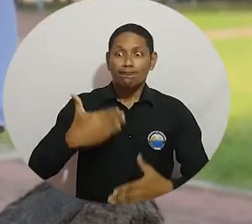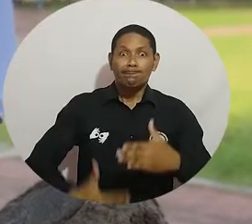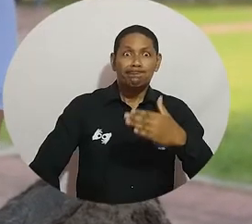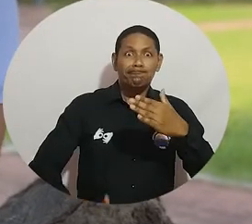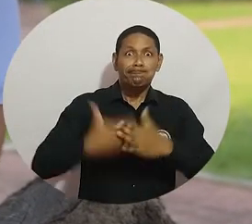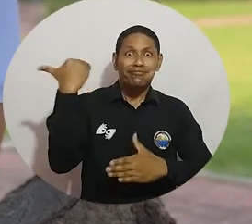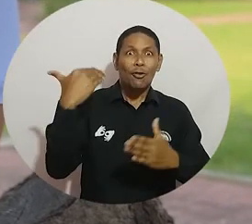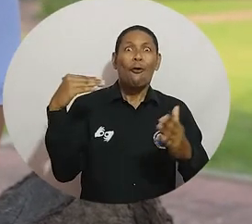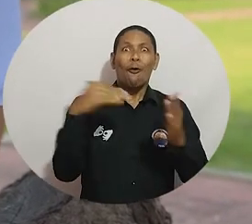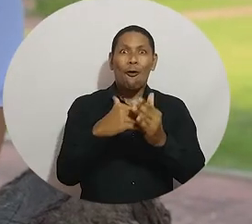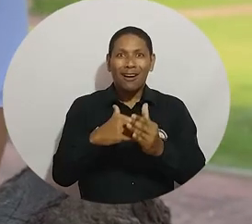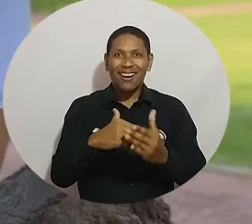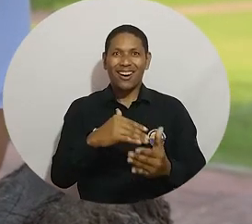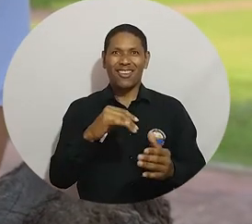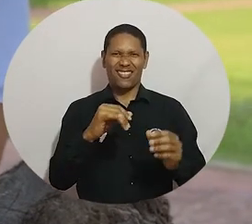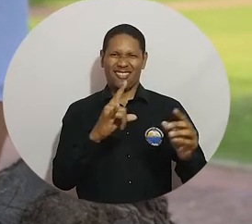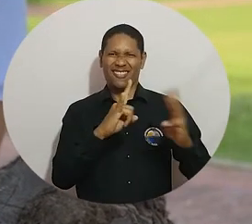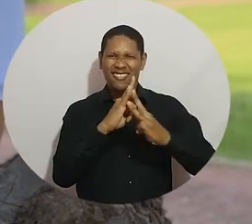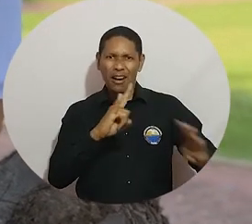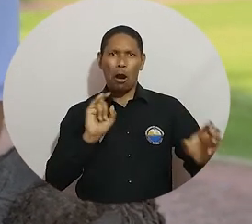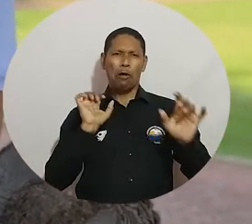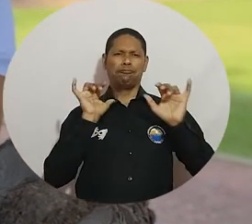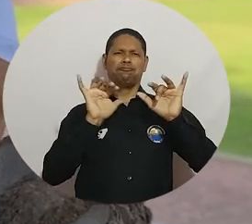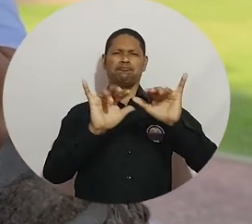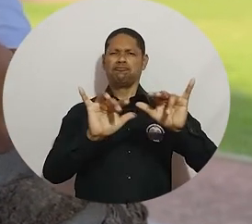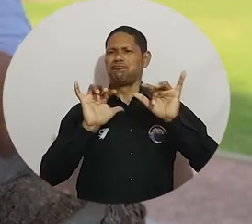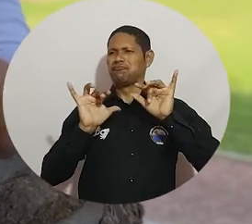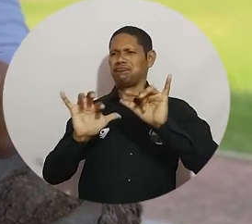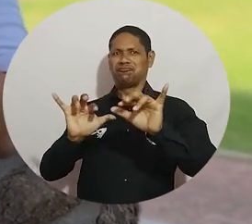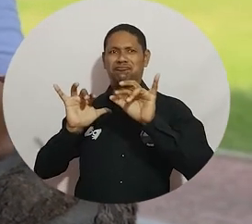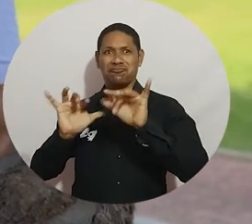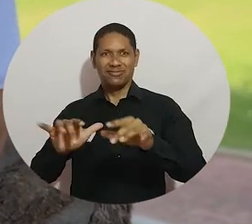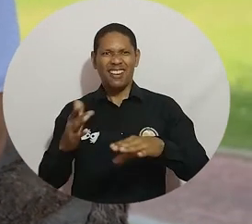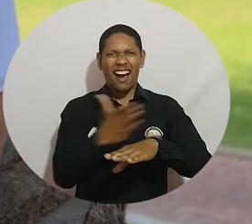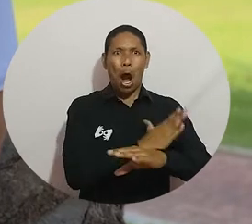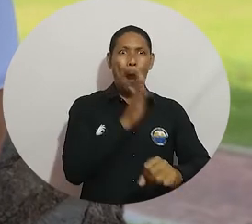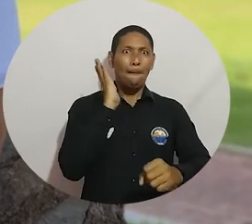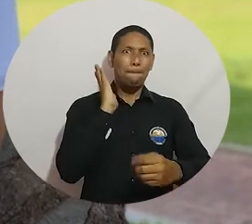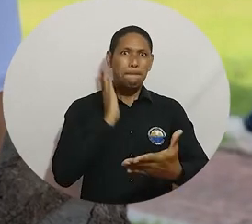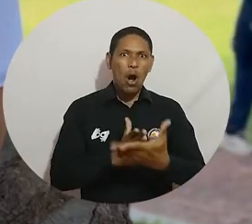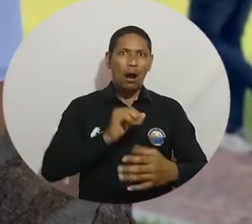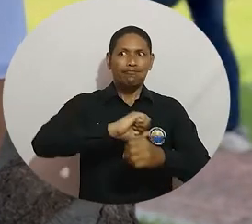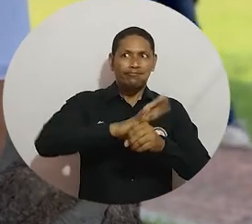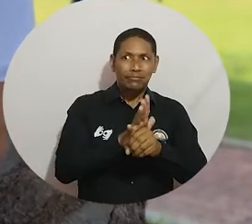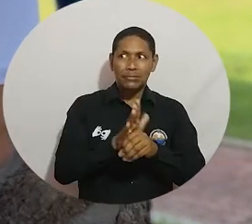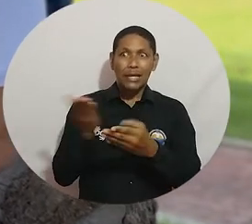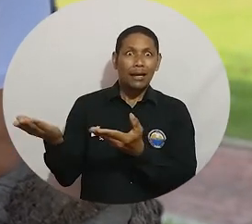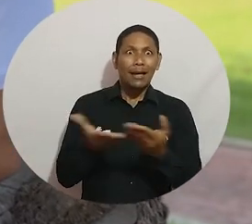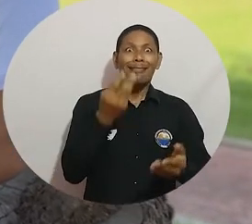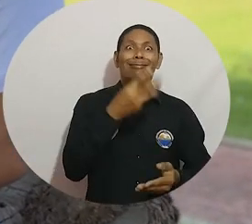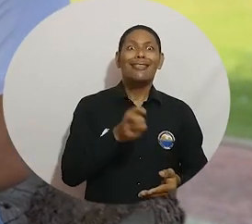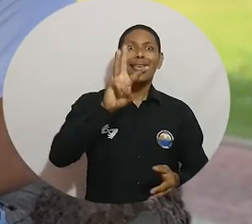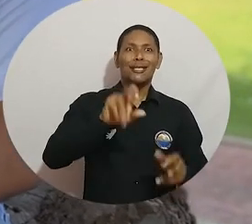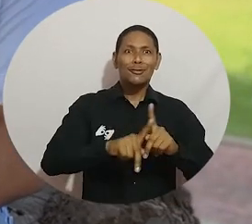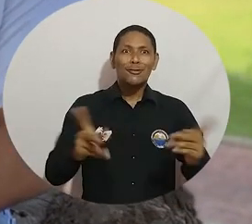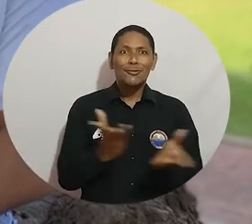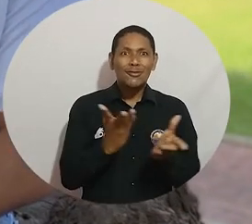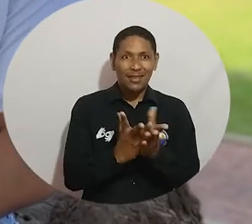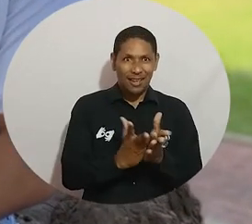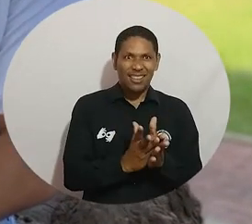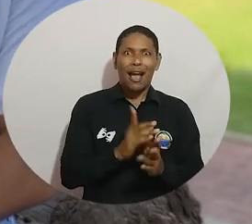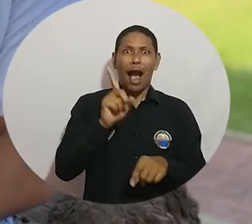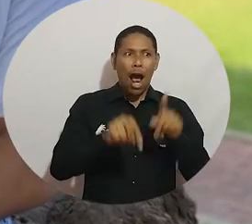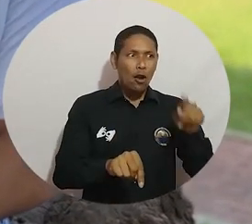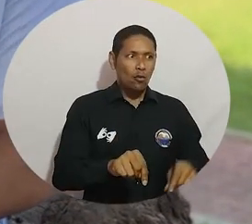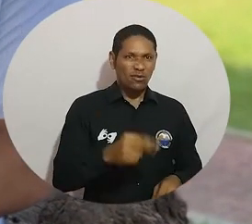Se reactiva la movilidad entrante a Unimagdalena tras la pandemia por COVID-19 con la bienvenida a 18 estudiantes nacionales